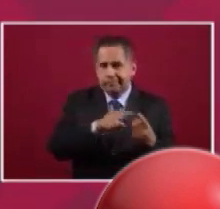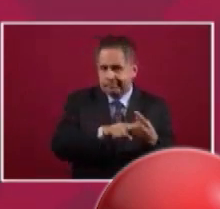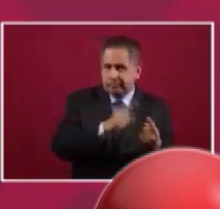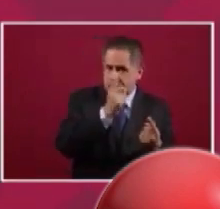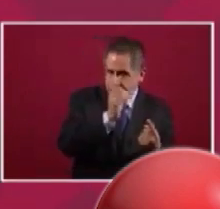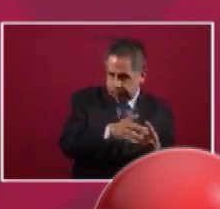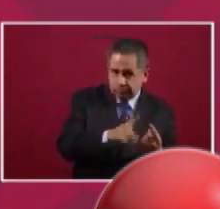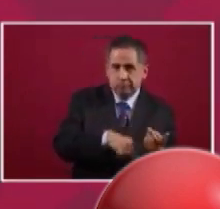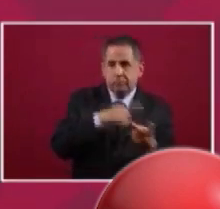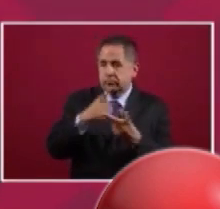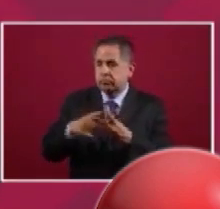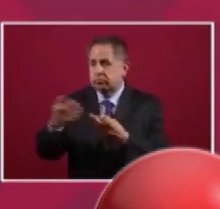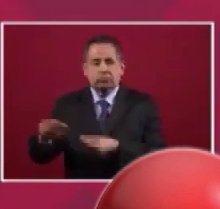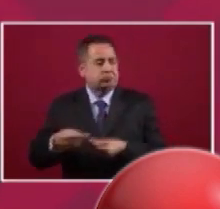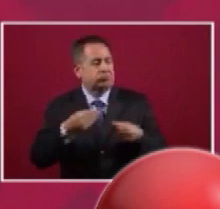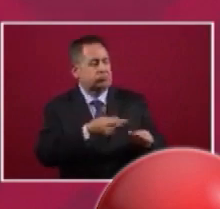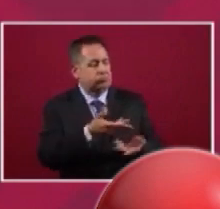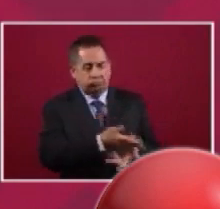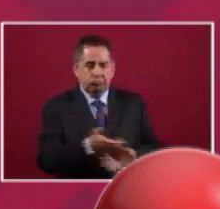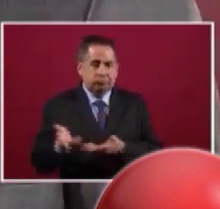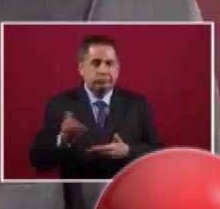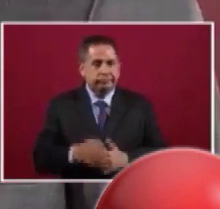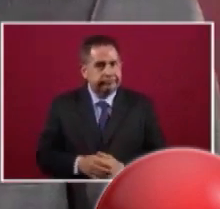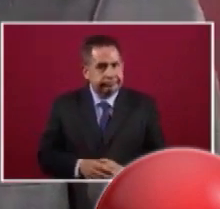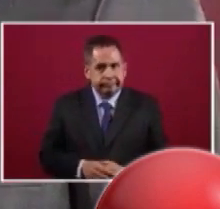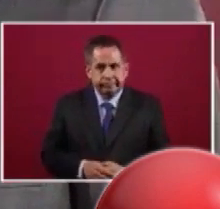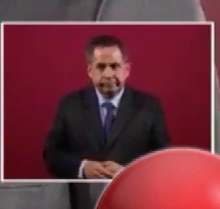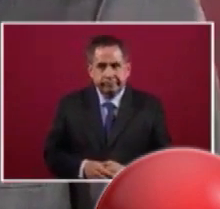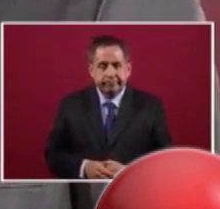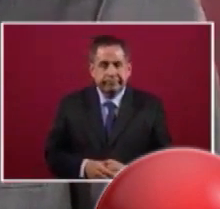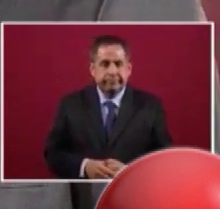empresa pública.